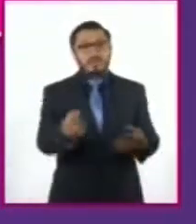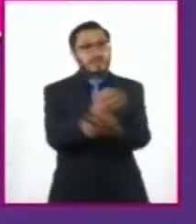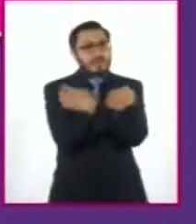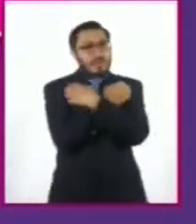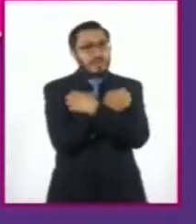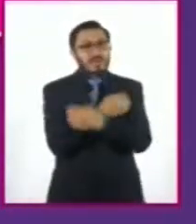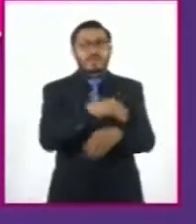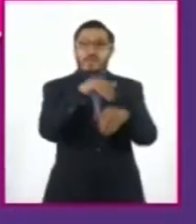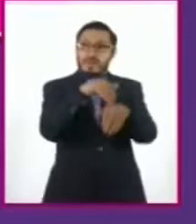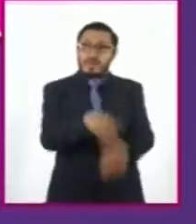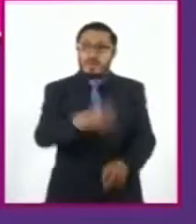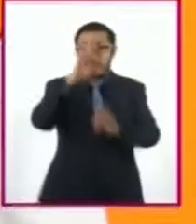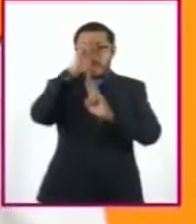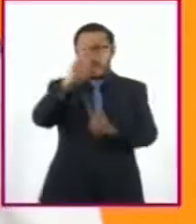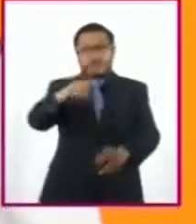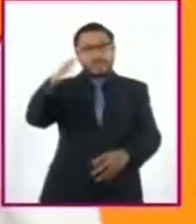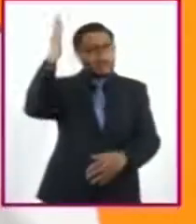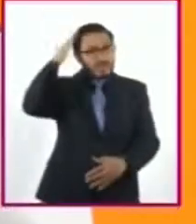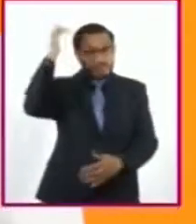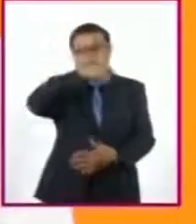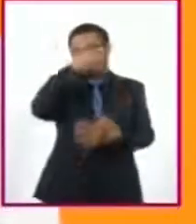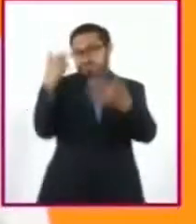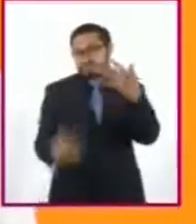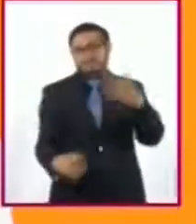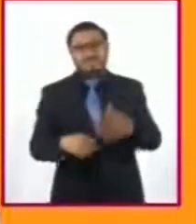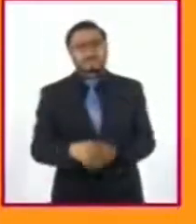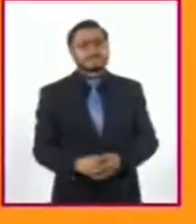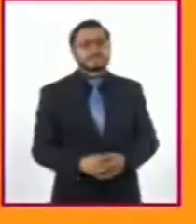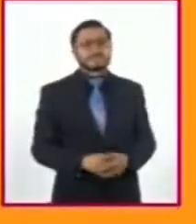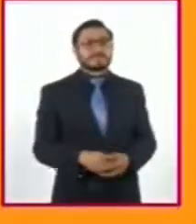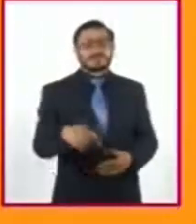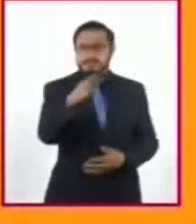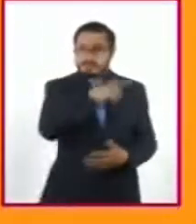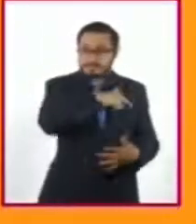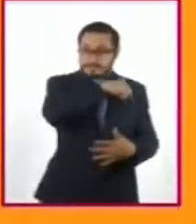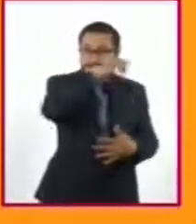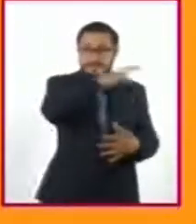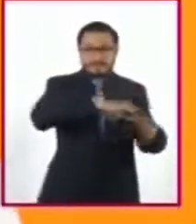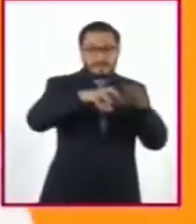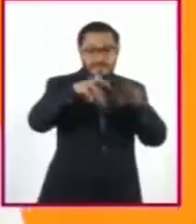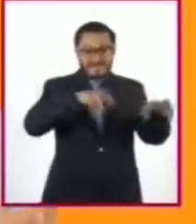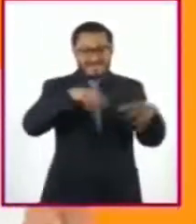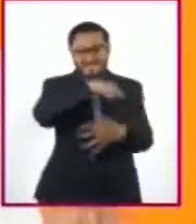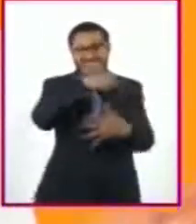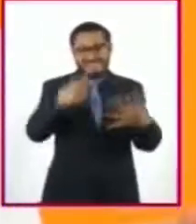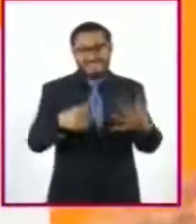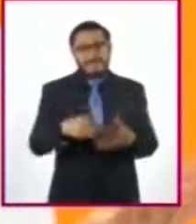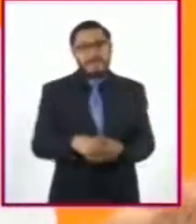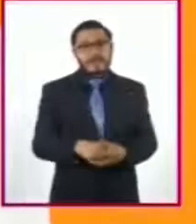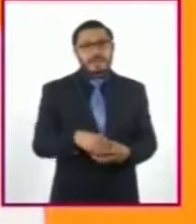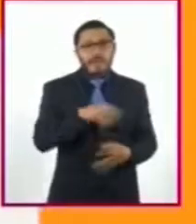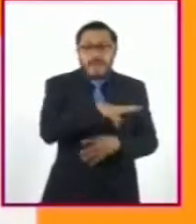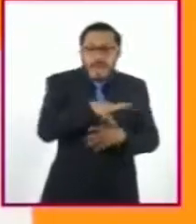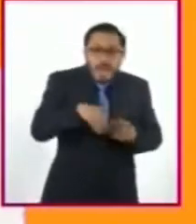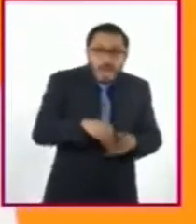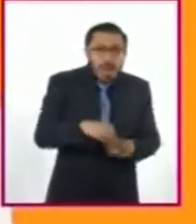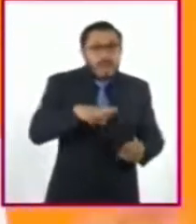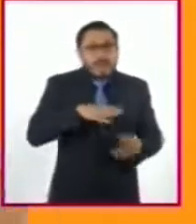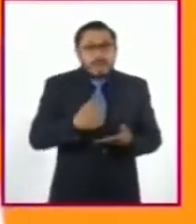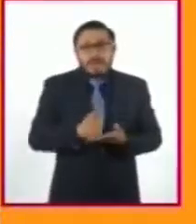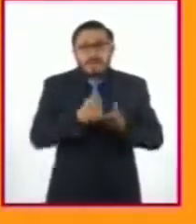y liderazgo. Estos ámbitos les permiten desarrollar las capacidades que ustedes